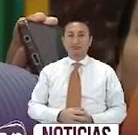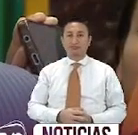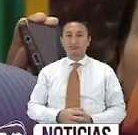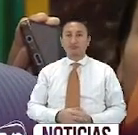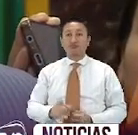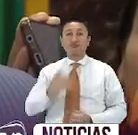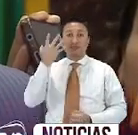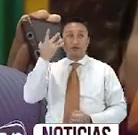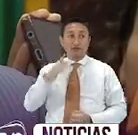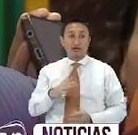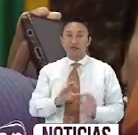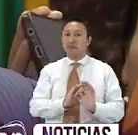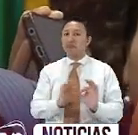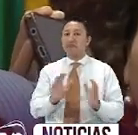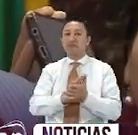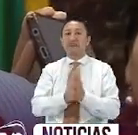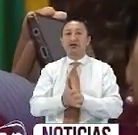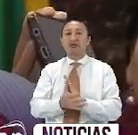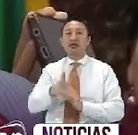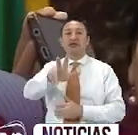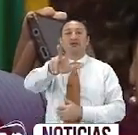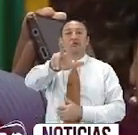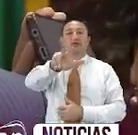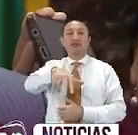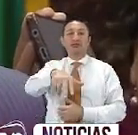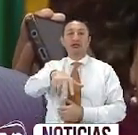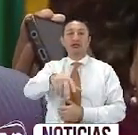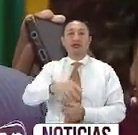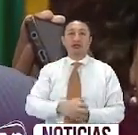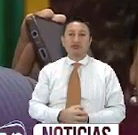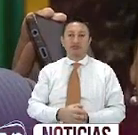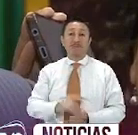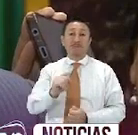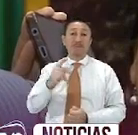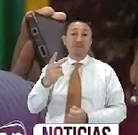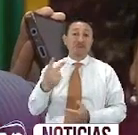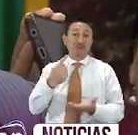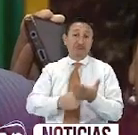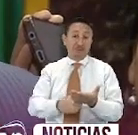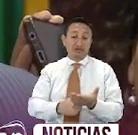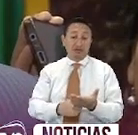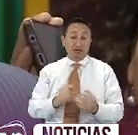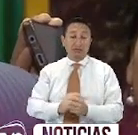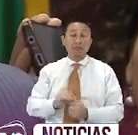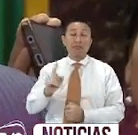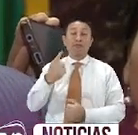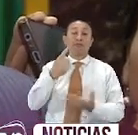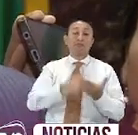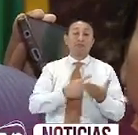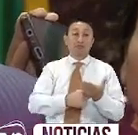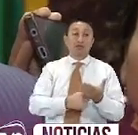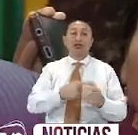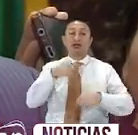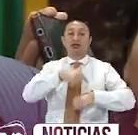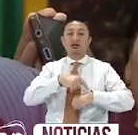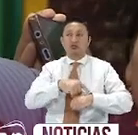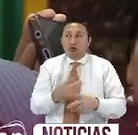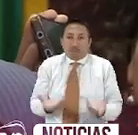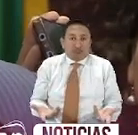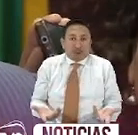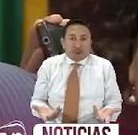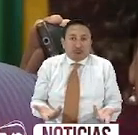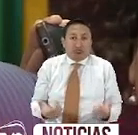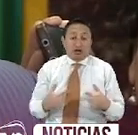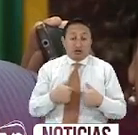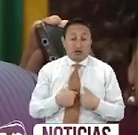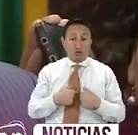fecha indicada, solamente habla de 3 meses entre el primero y segundo debate. Por tanto, el primer debate no hay un tiempo límite y lo que ahí vamos nosotros